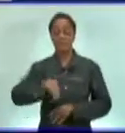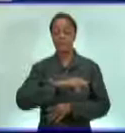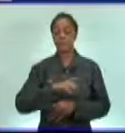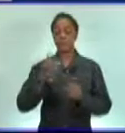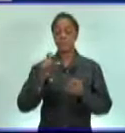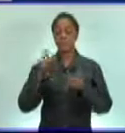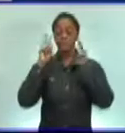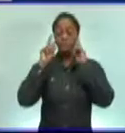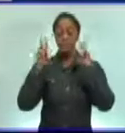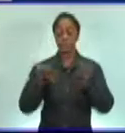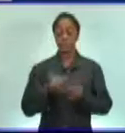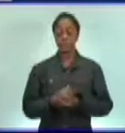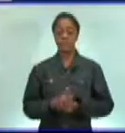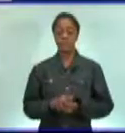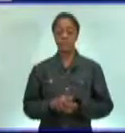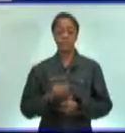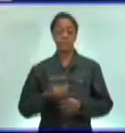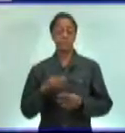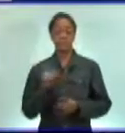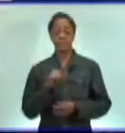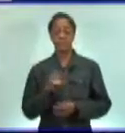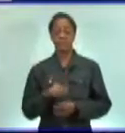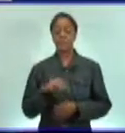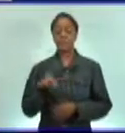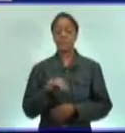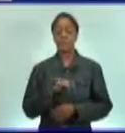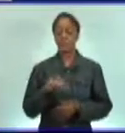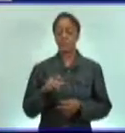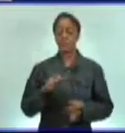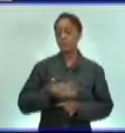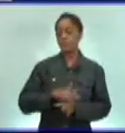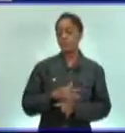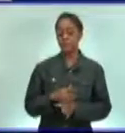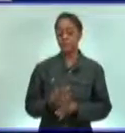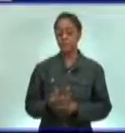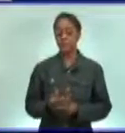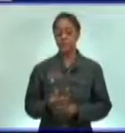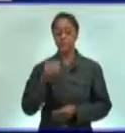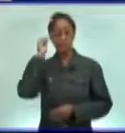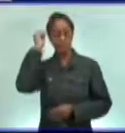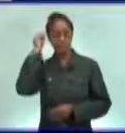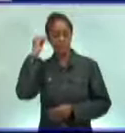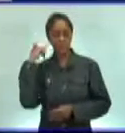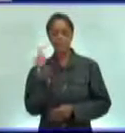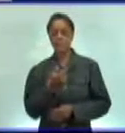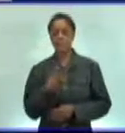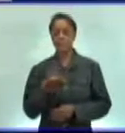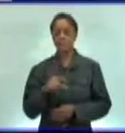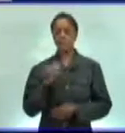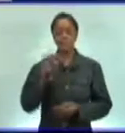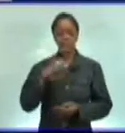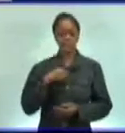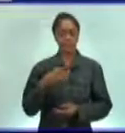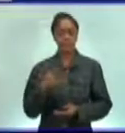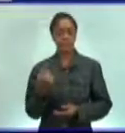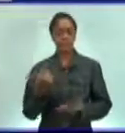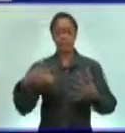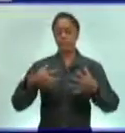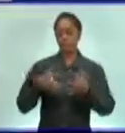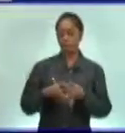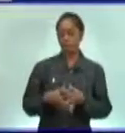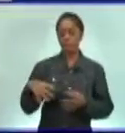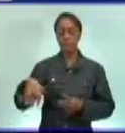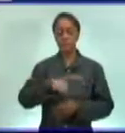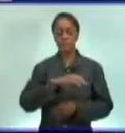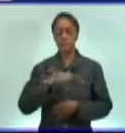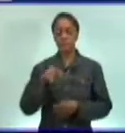vivos? Pero a pesar de ser tan diversos, ¿creen ustedes que exista algo en común entre